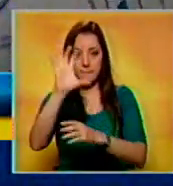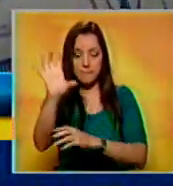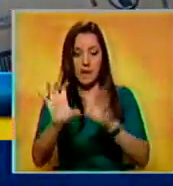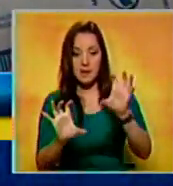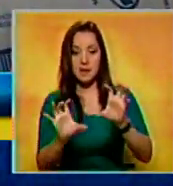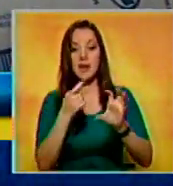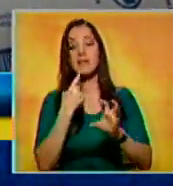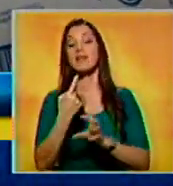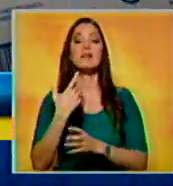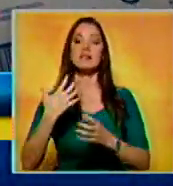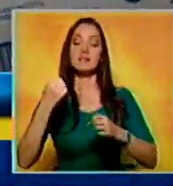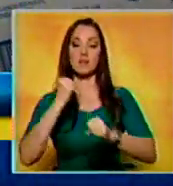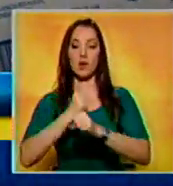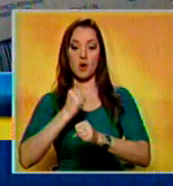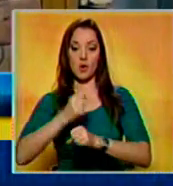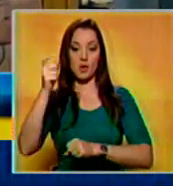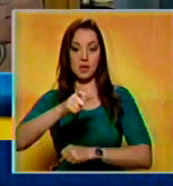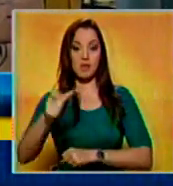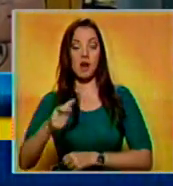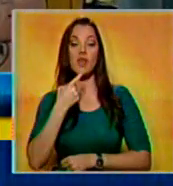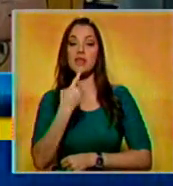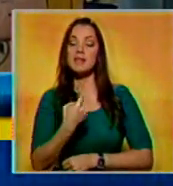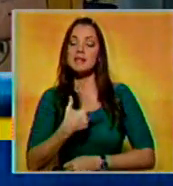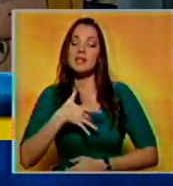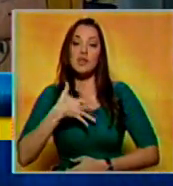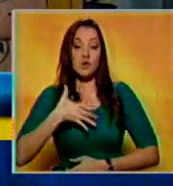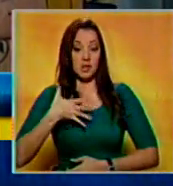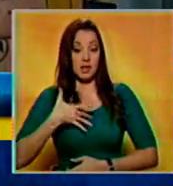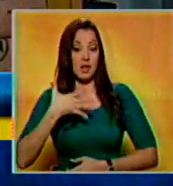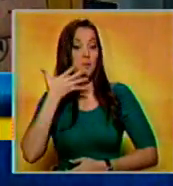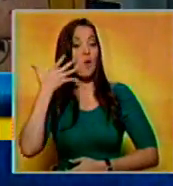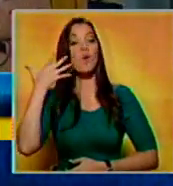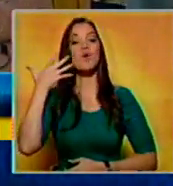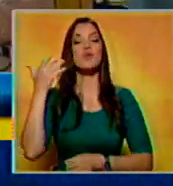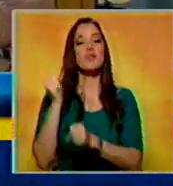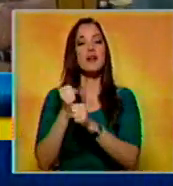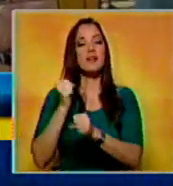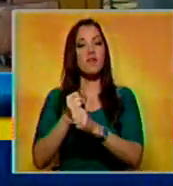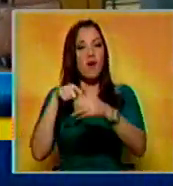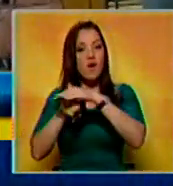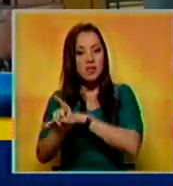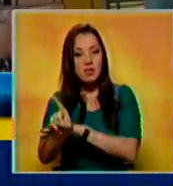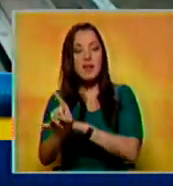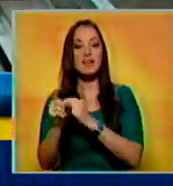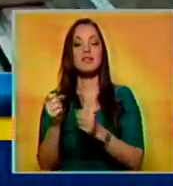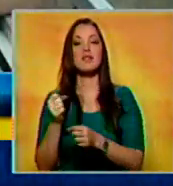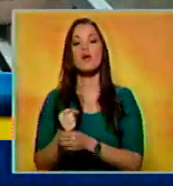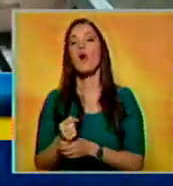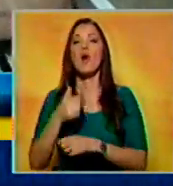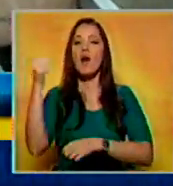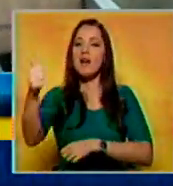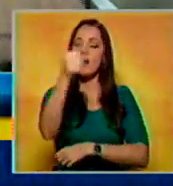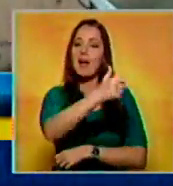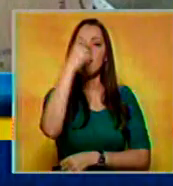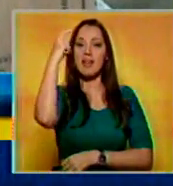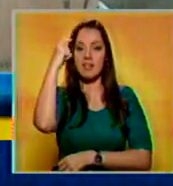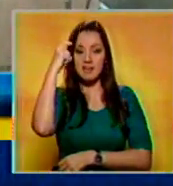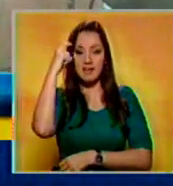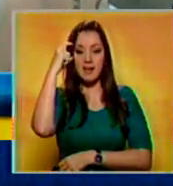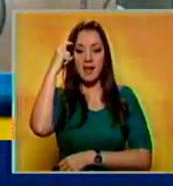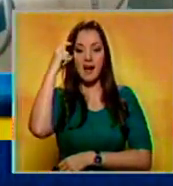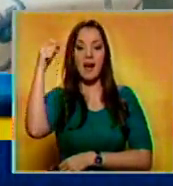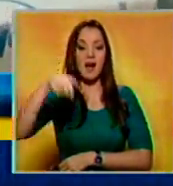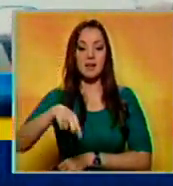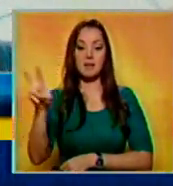polar dice el texto nos sentimos orgullosos del papel que desempeñamos trabajando día a día de manera productiva por